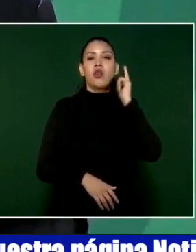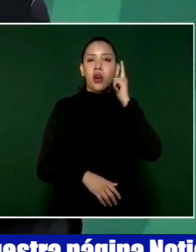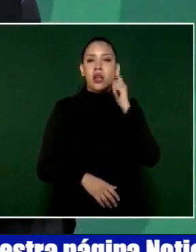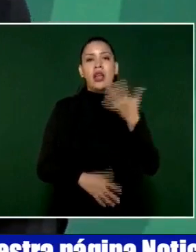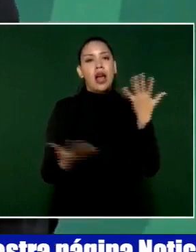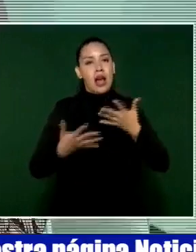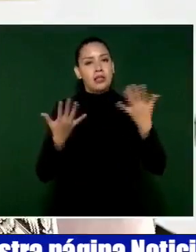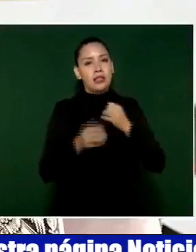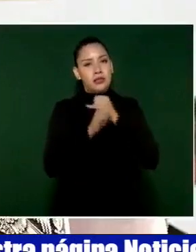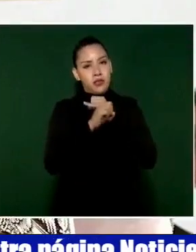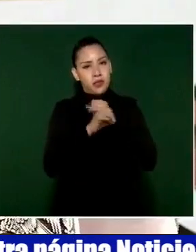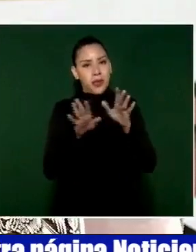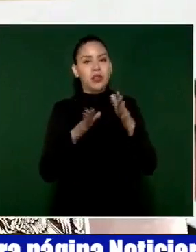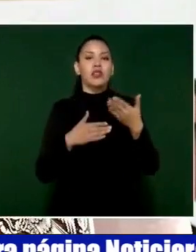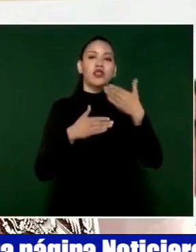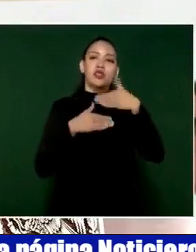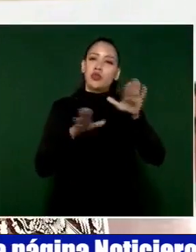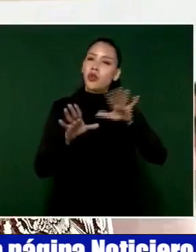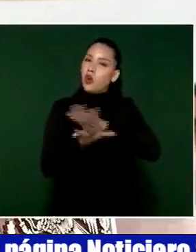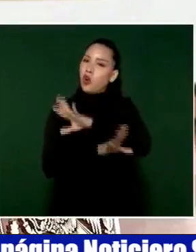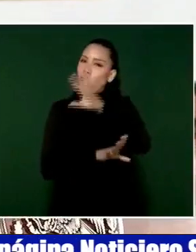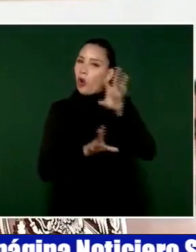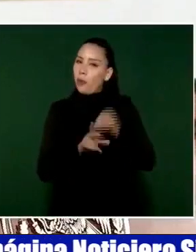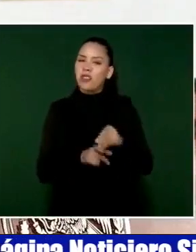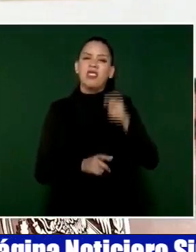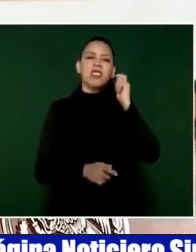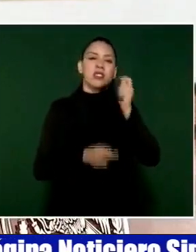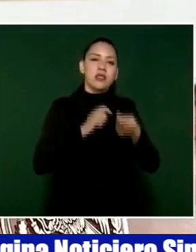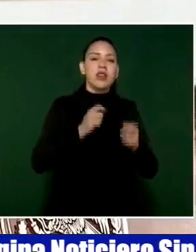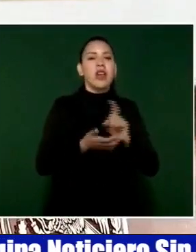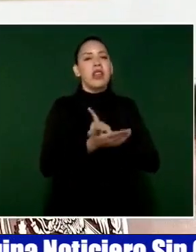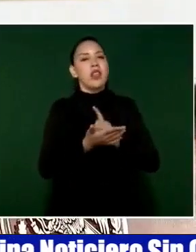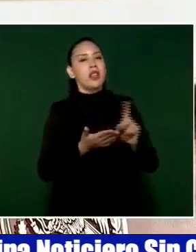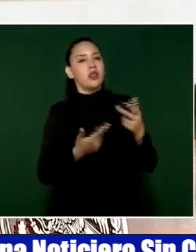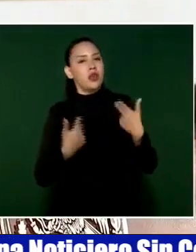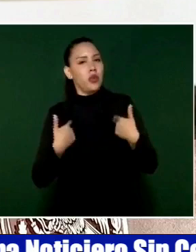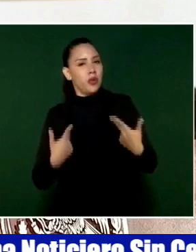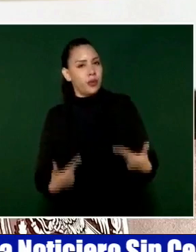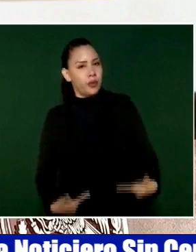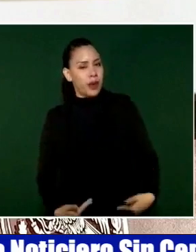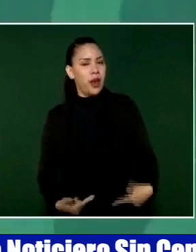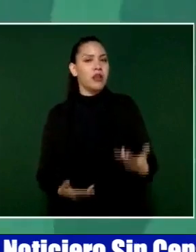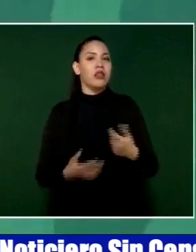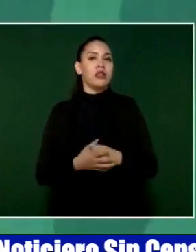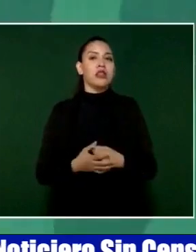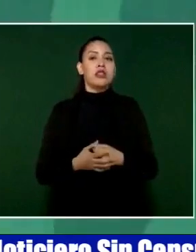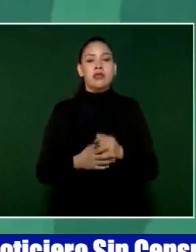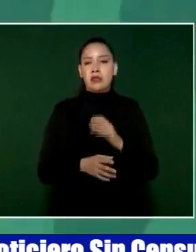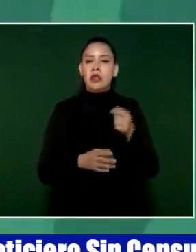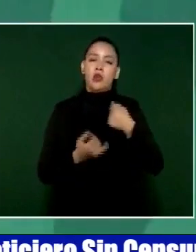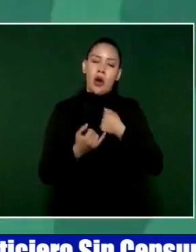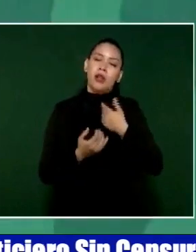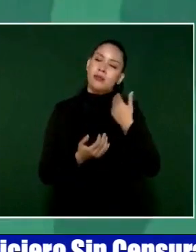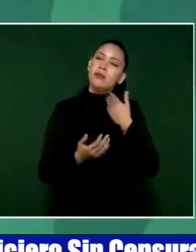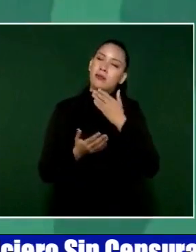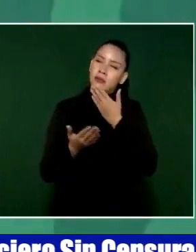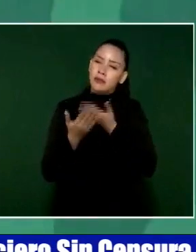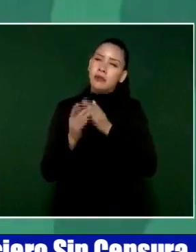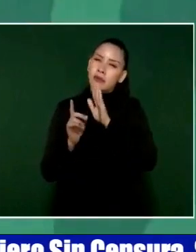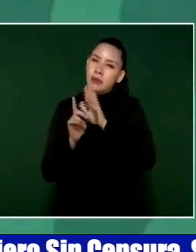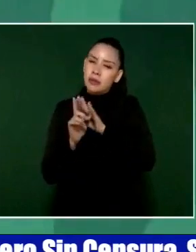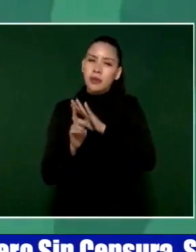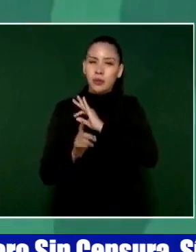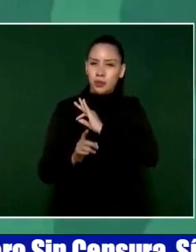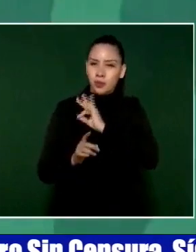serie de planteamientos muy, muy fuertes, un planteamiento que tiene mucho que ver con el exgobernador precisamente panista de